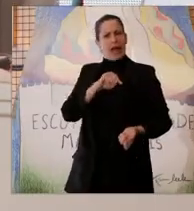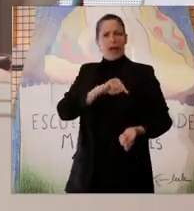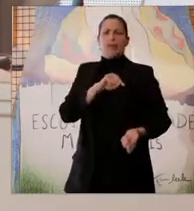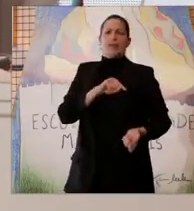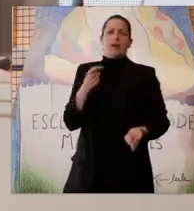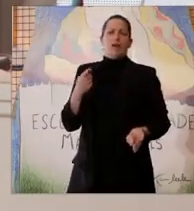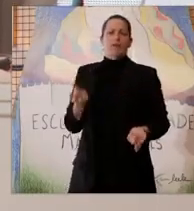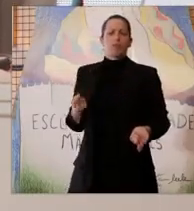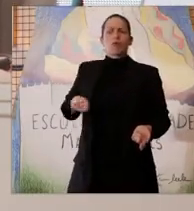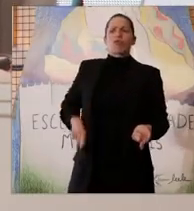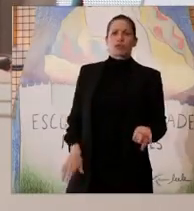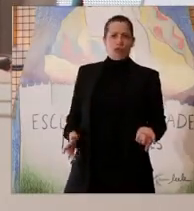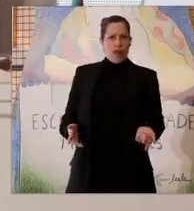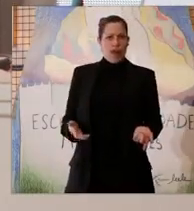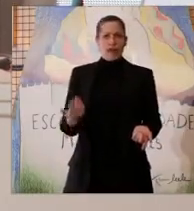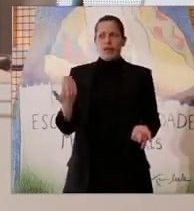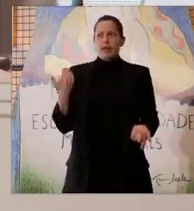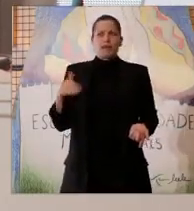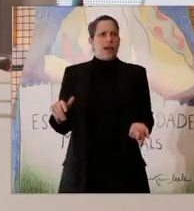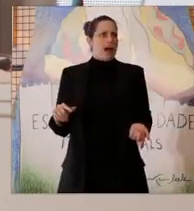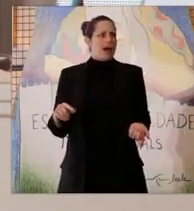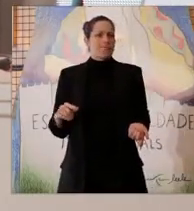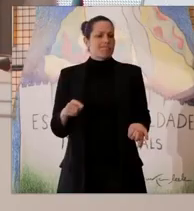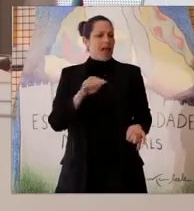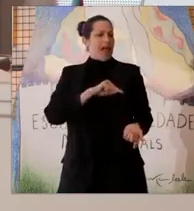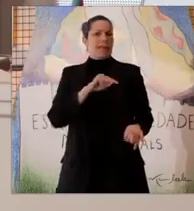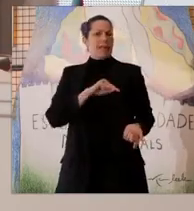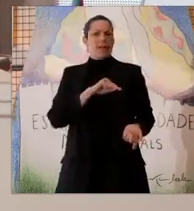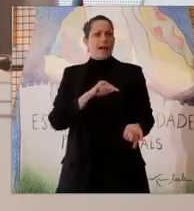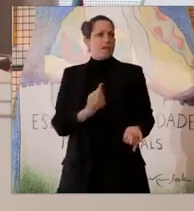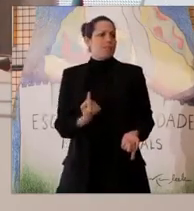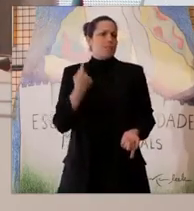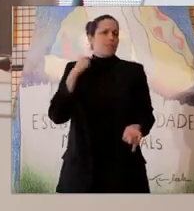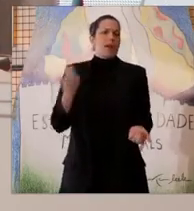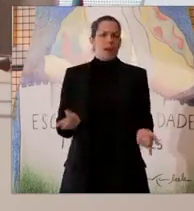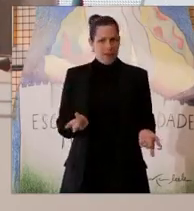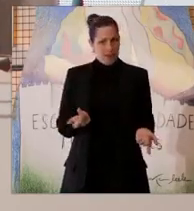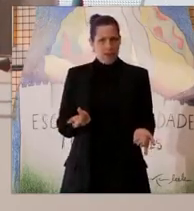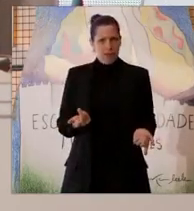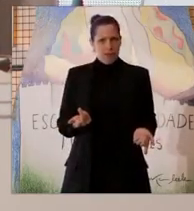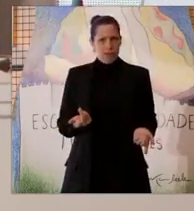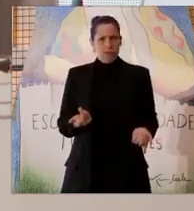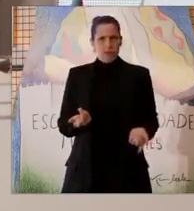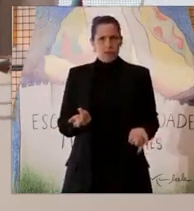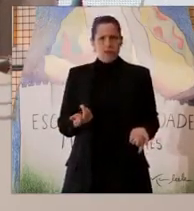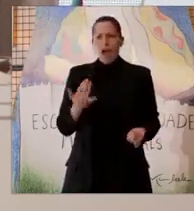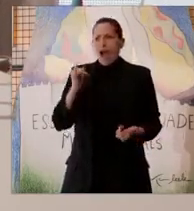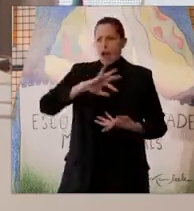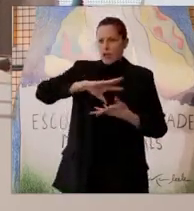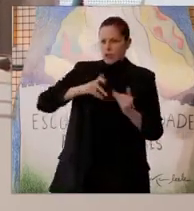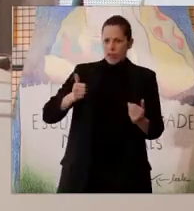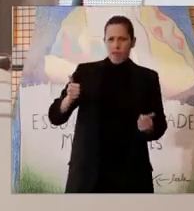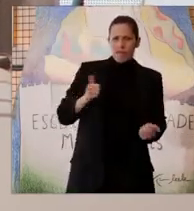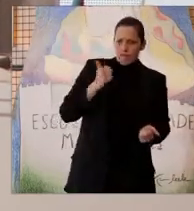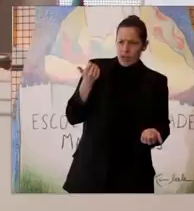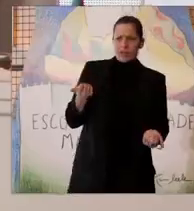está totalmente perdida Más allá de las fake news O sea hay una desinformación brutal Hazle cualquier tes de actualidad